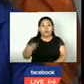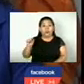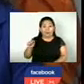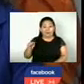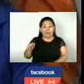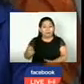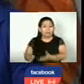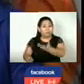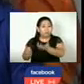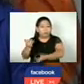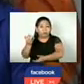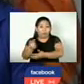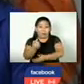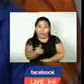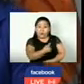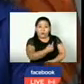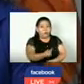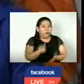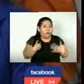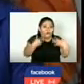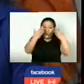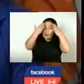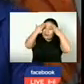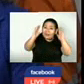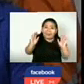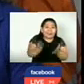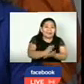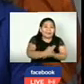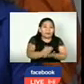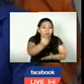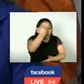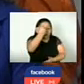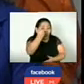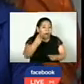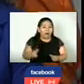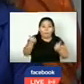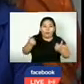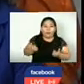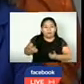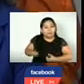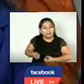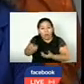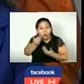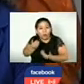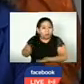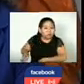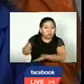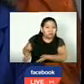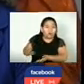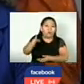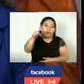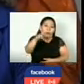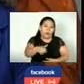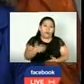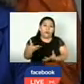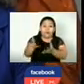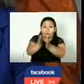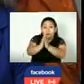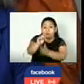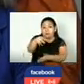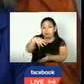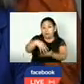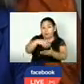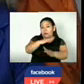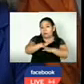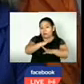sin tener ninguna capacitación ellos actuaron en el momento de la emergencia pues hoy queremos a través de protección civil